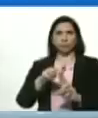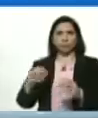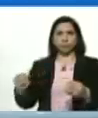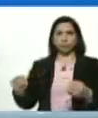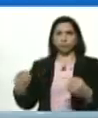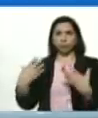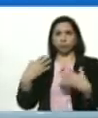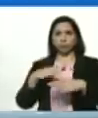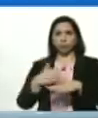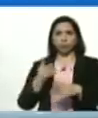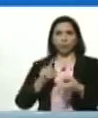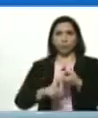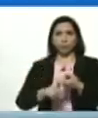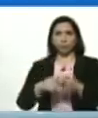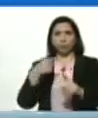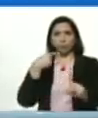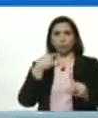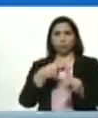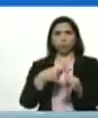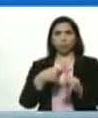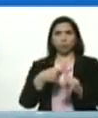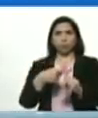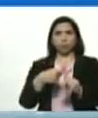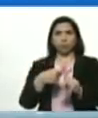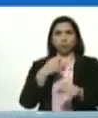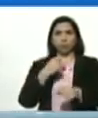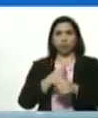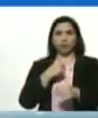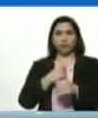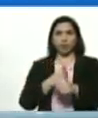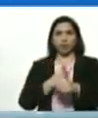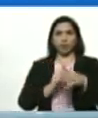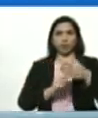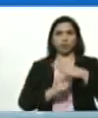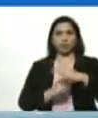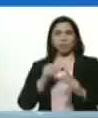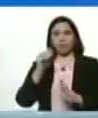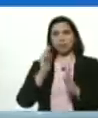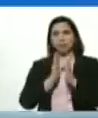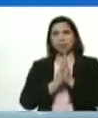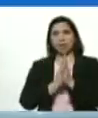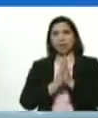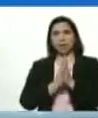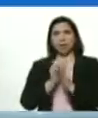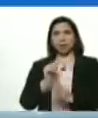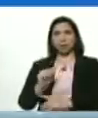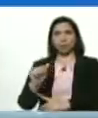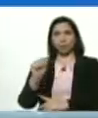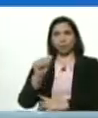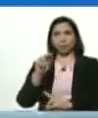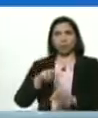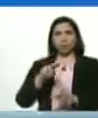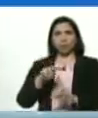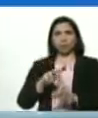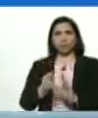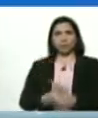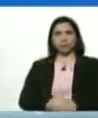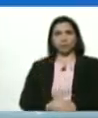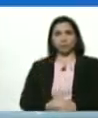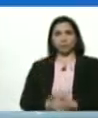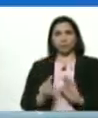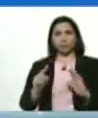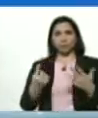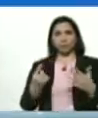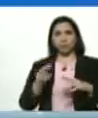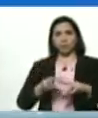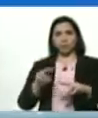porque su esposo dio positivo trabaja en el terminal de san antonio el esposo sexto caso